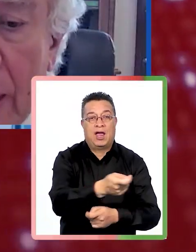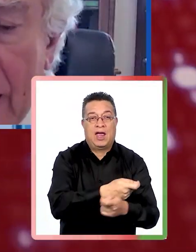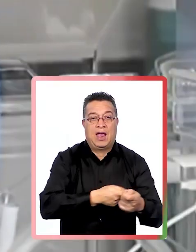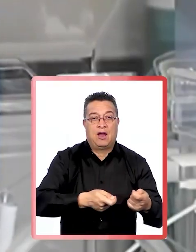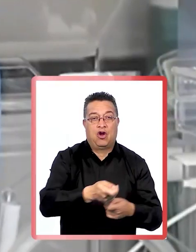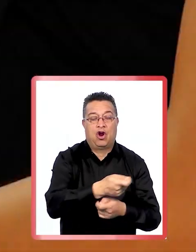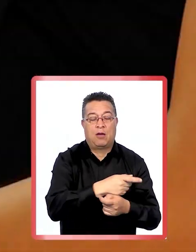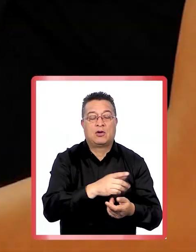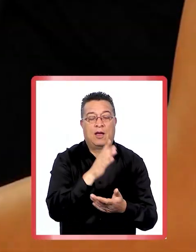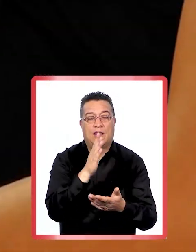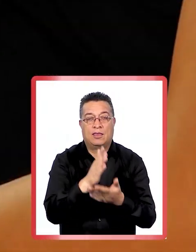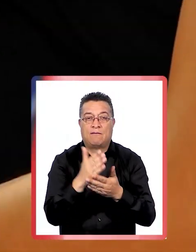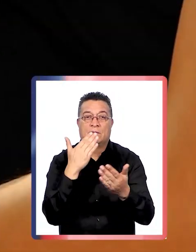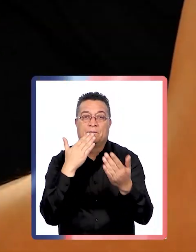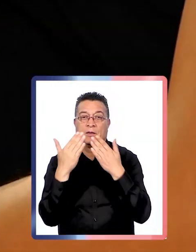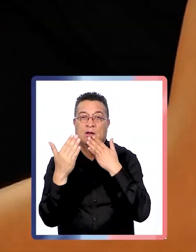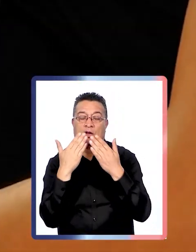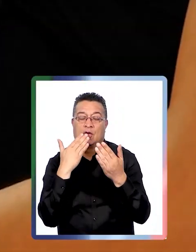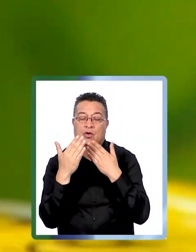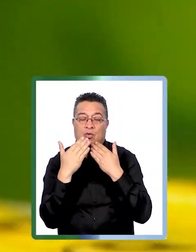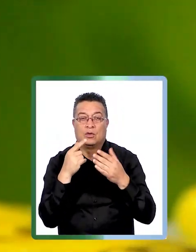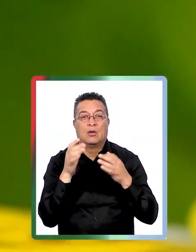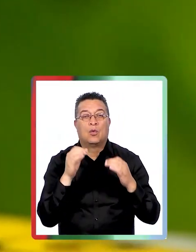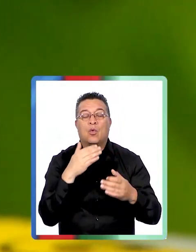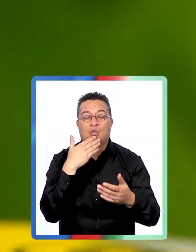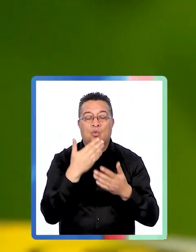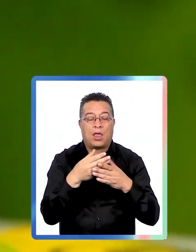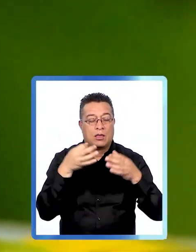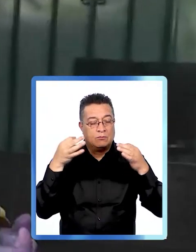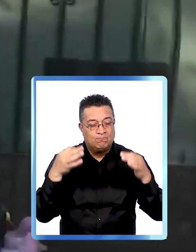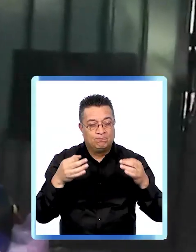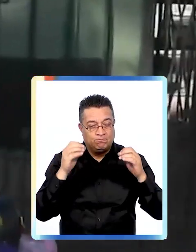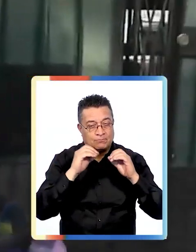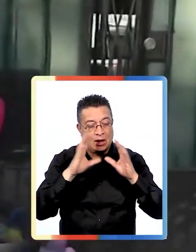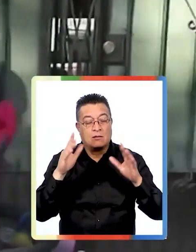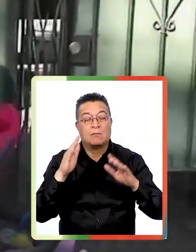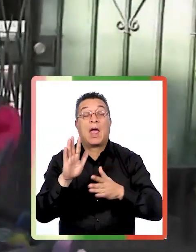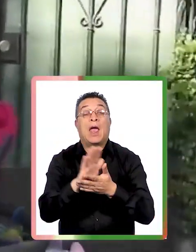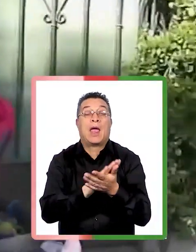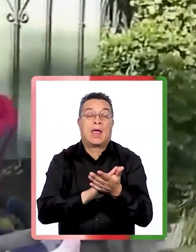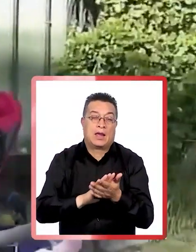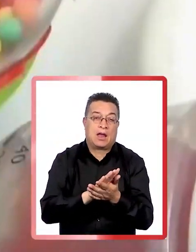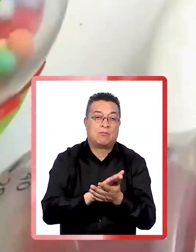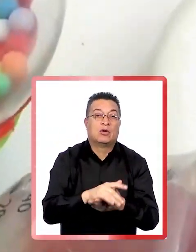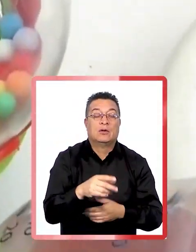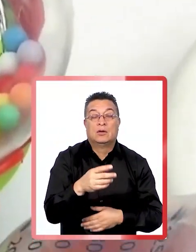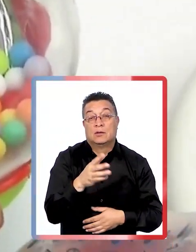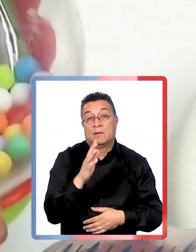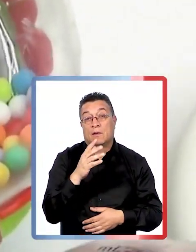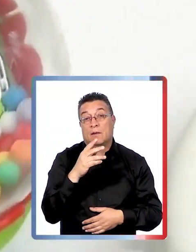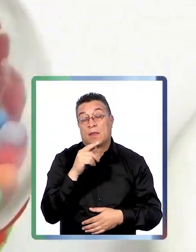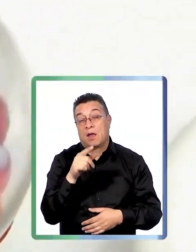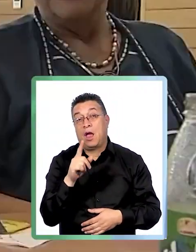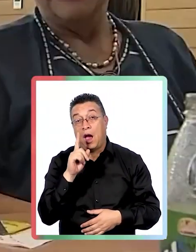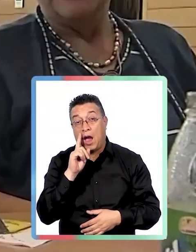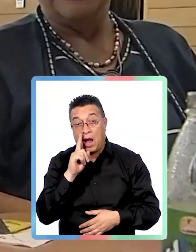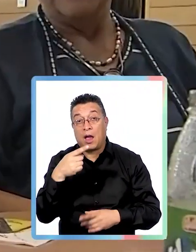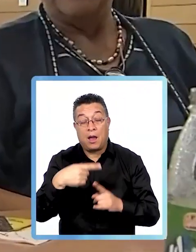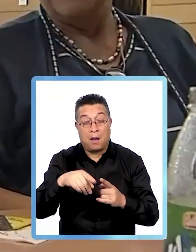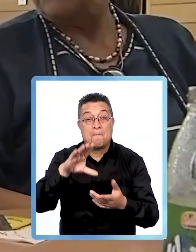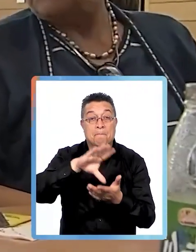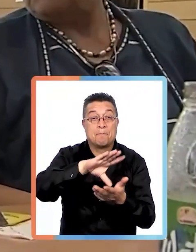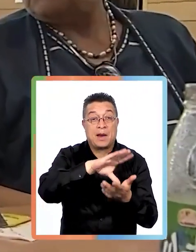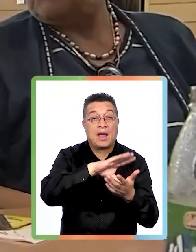económico que hay que discutir el momento más adecuado siguiendo ejemplos. Mira, el país que más